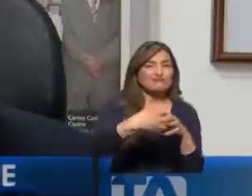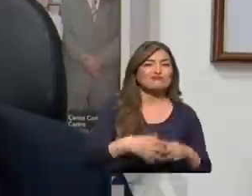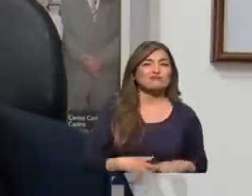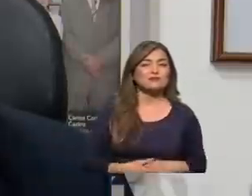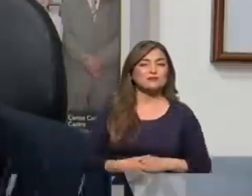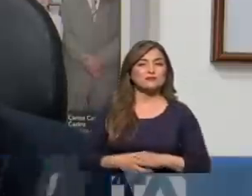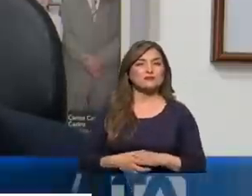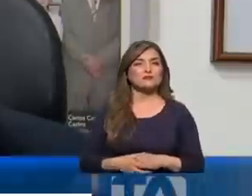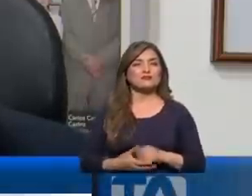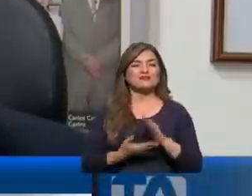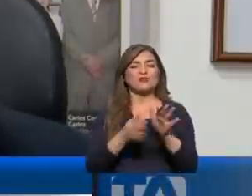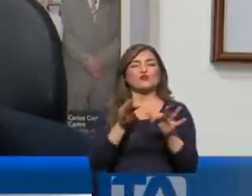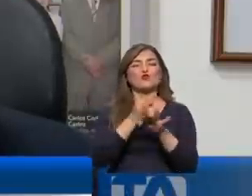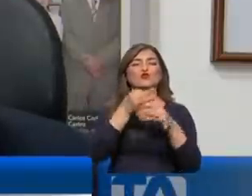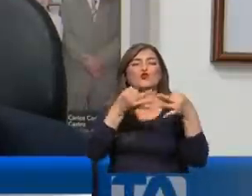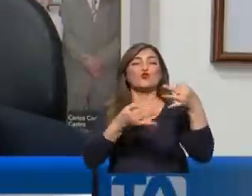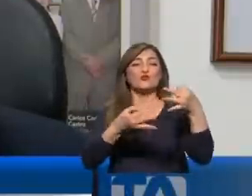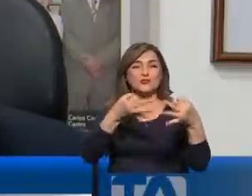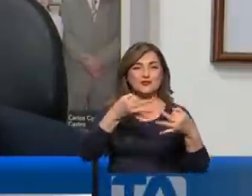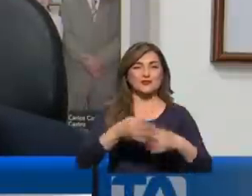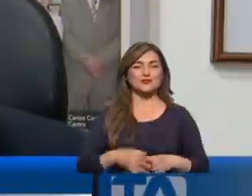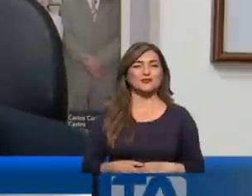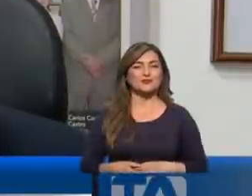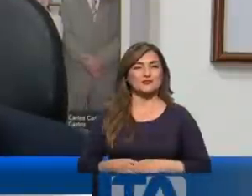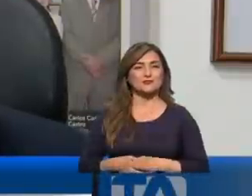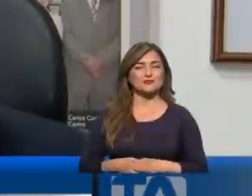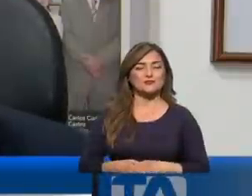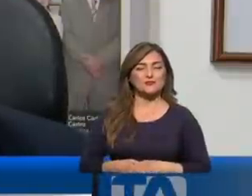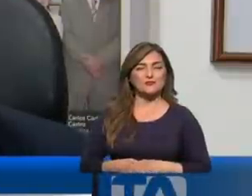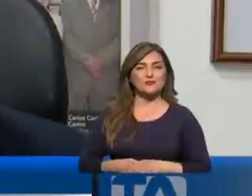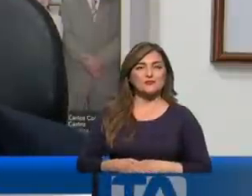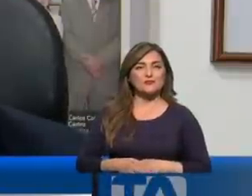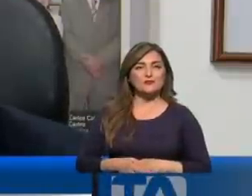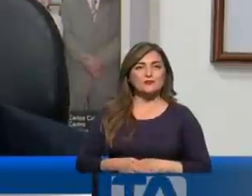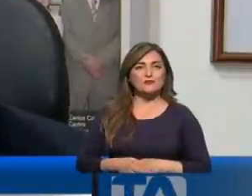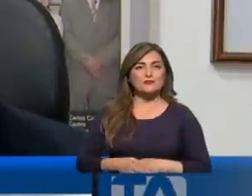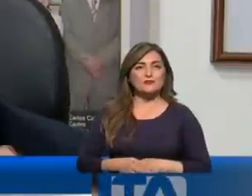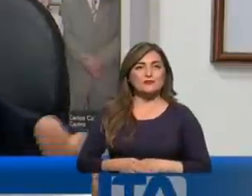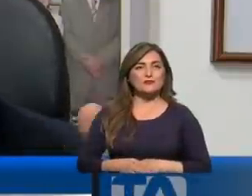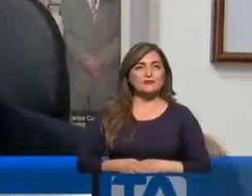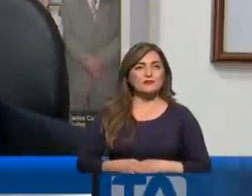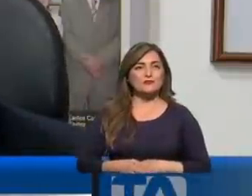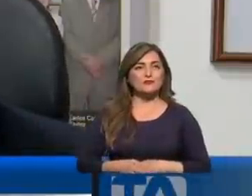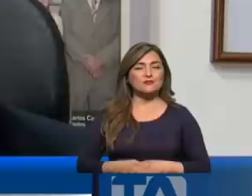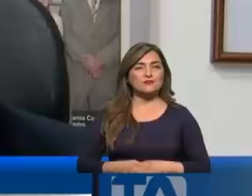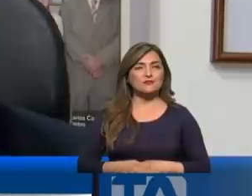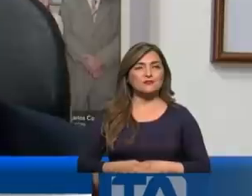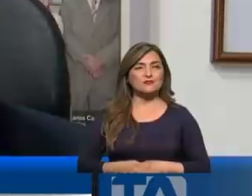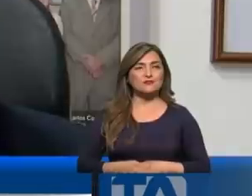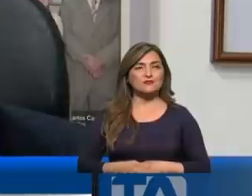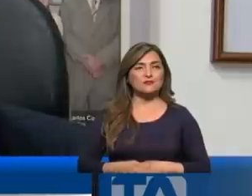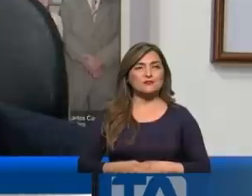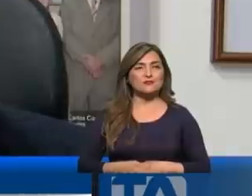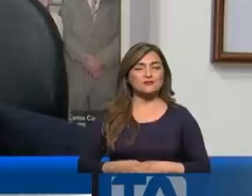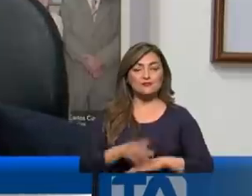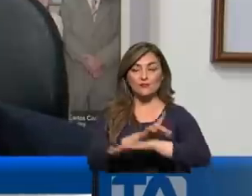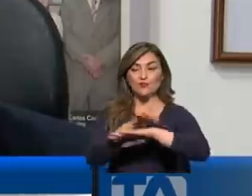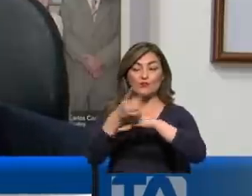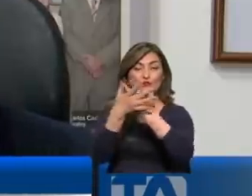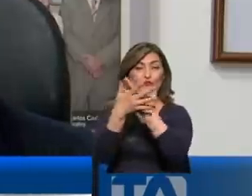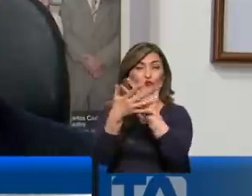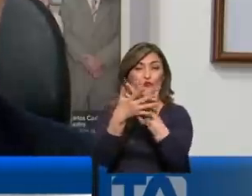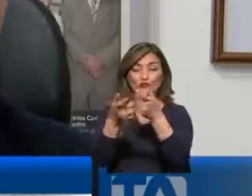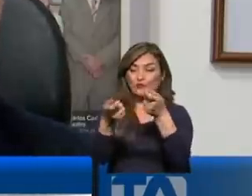lado, la función judicial. Por otro lado, la dirección de las cárceles